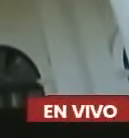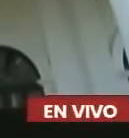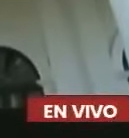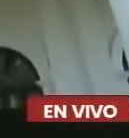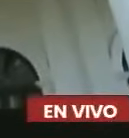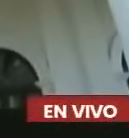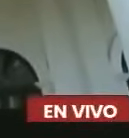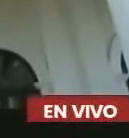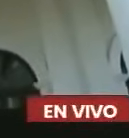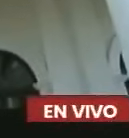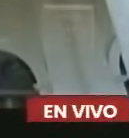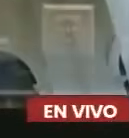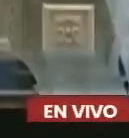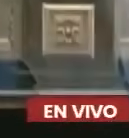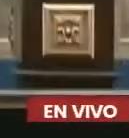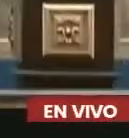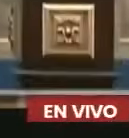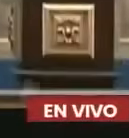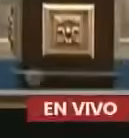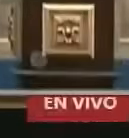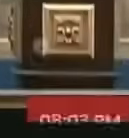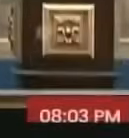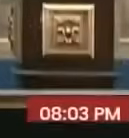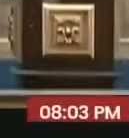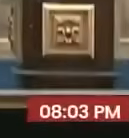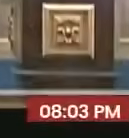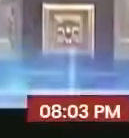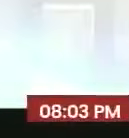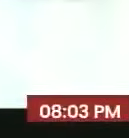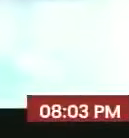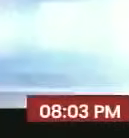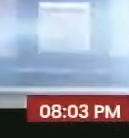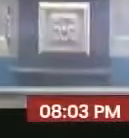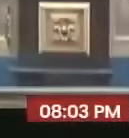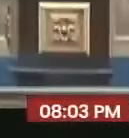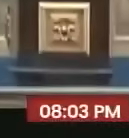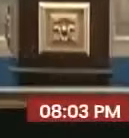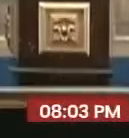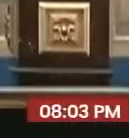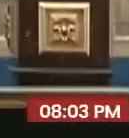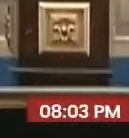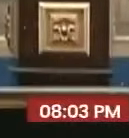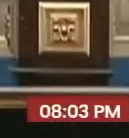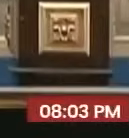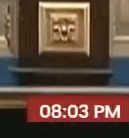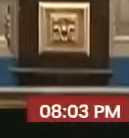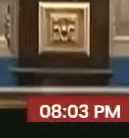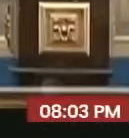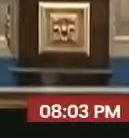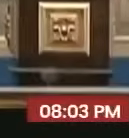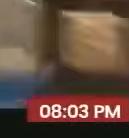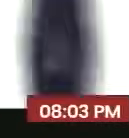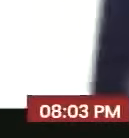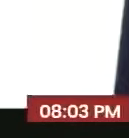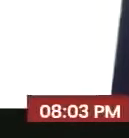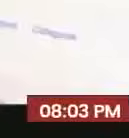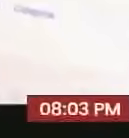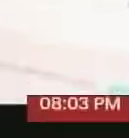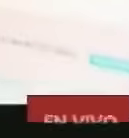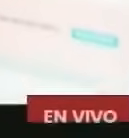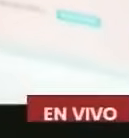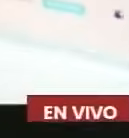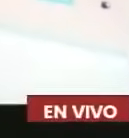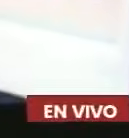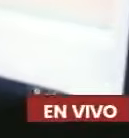Creo que en esta nueva época amerita construir nuevos mecanismos. Por eso he planteado en primer lugar